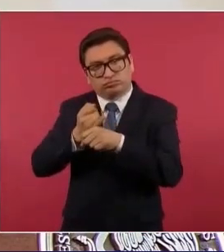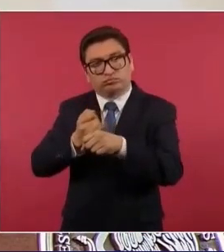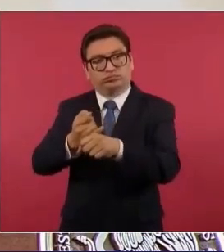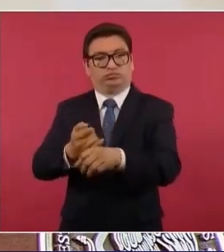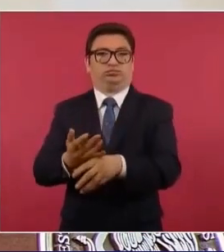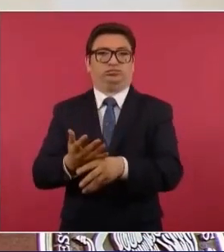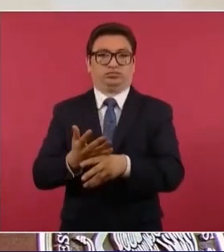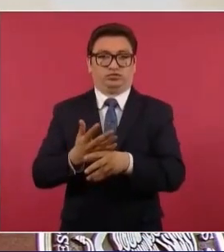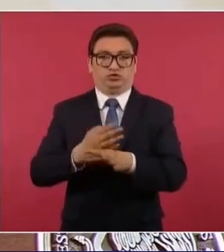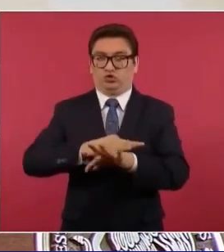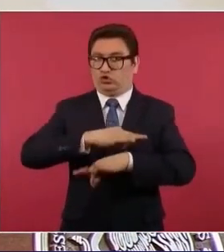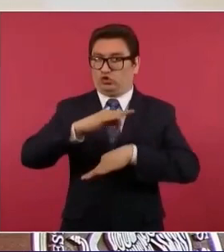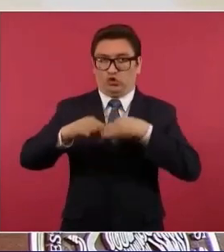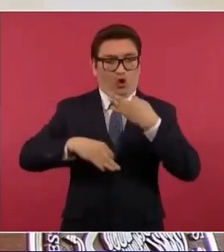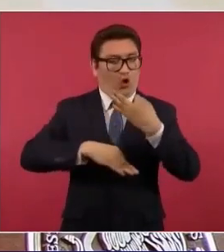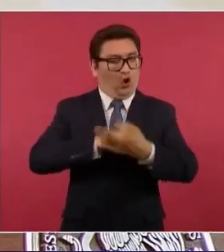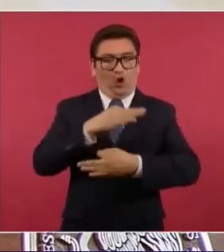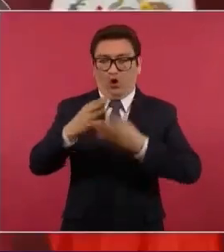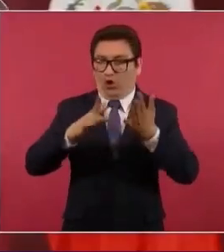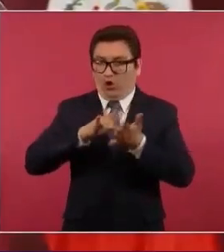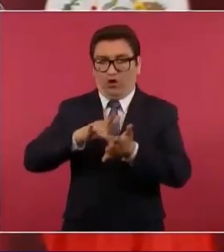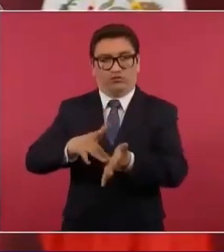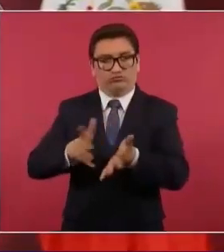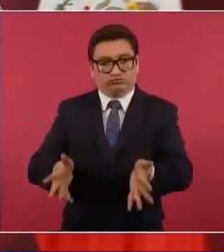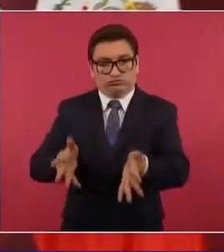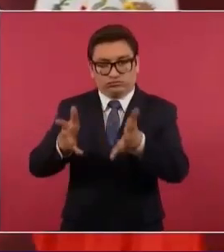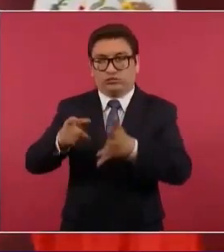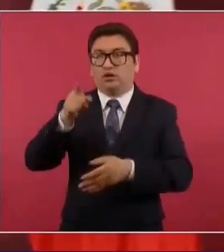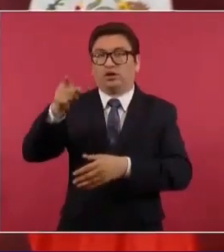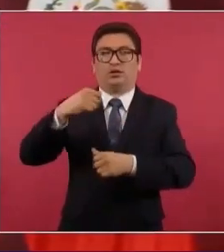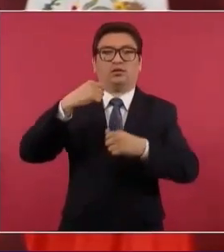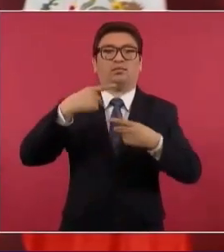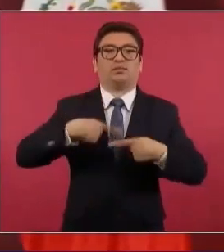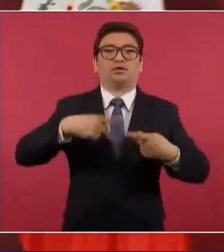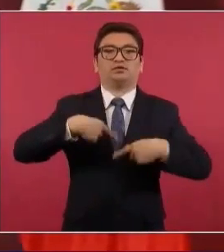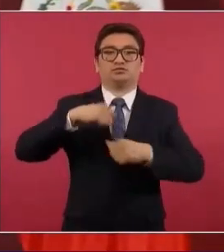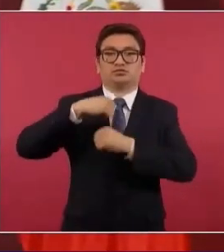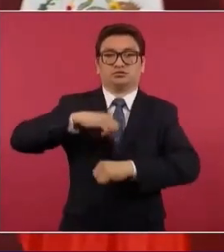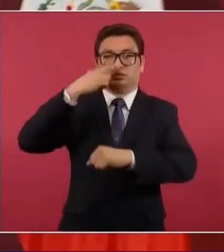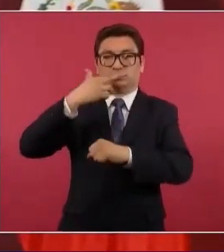dio todas las facilidades a los encargados